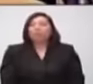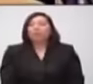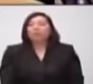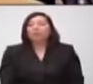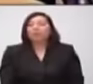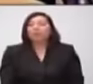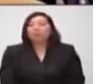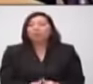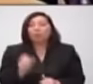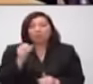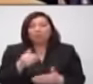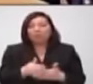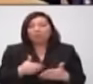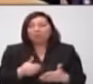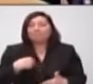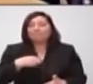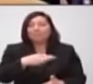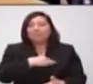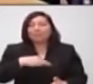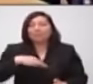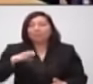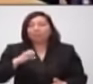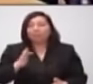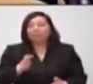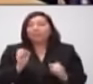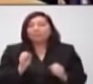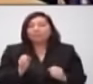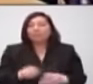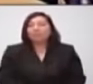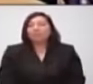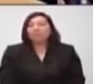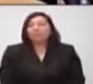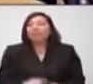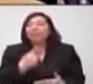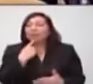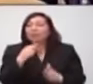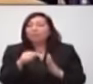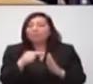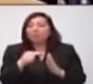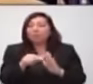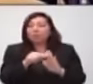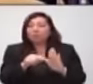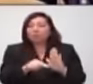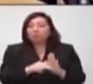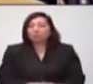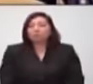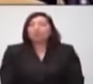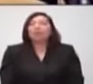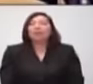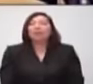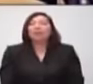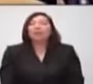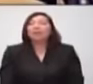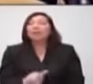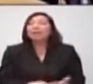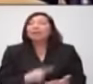sí contó con la opinión previa del Ministerio de Economía y Finanzas. Nosotros sí nos hemos sometido a lo que establece el marco normativo. ¿Y qué cosa